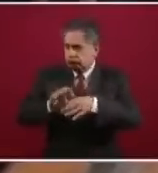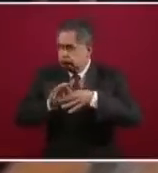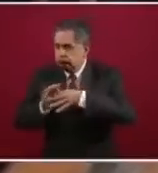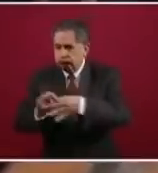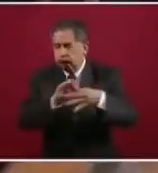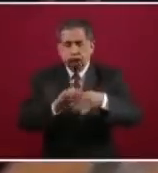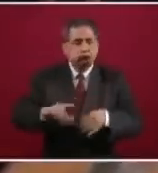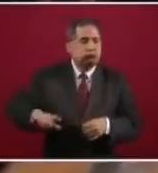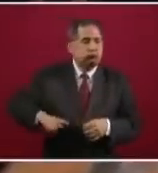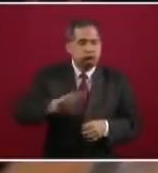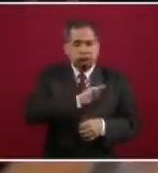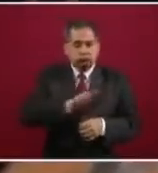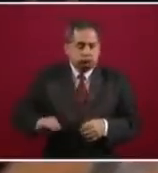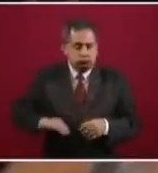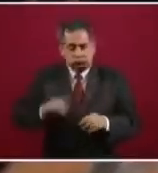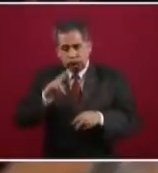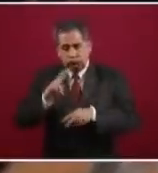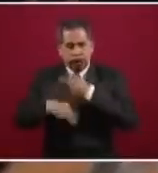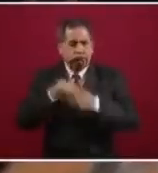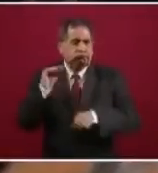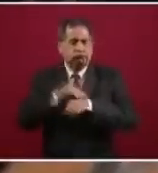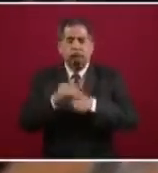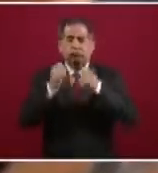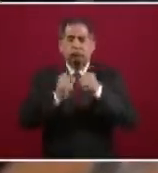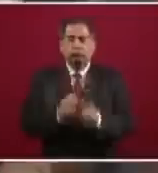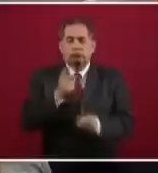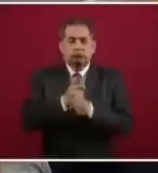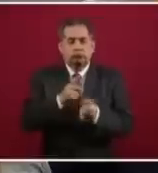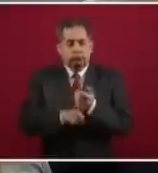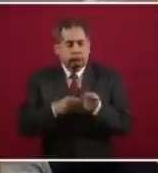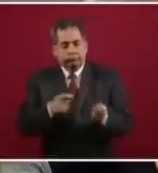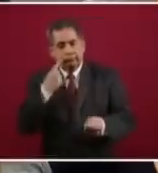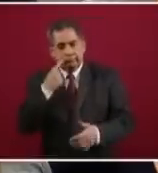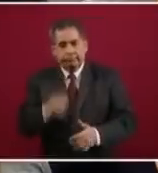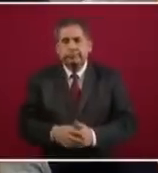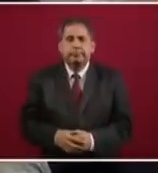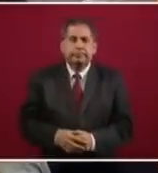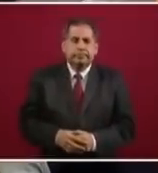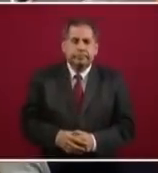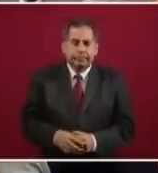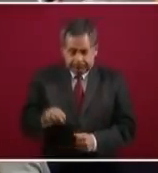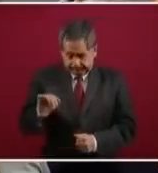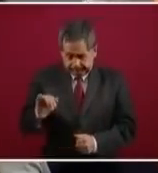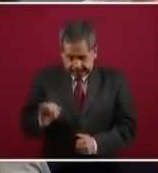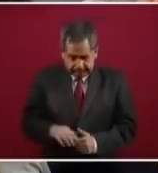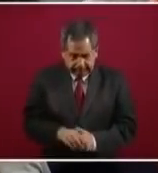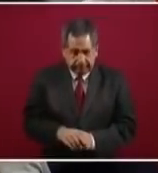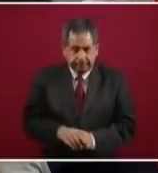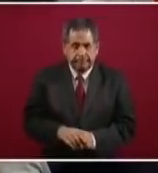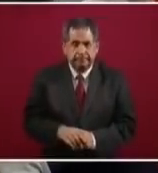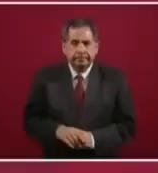gobiernos municipales para el tema de la seguridad de las policías? Gracias. Sí, estamos